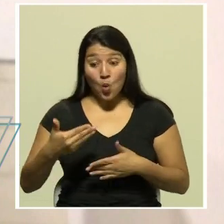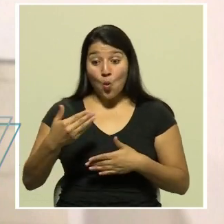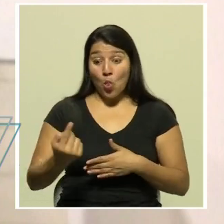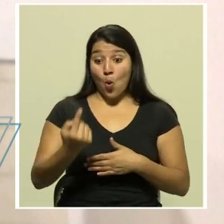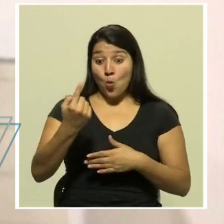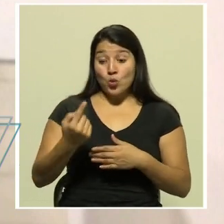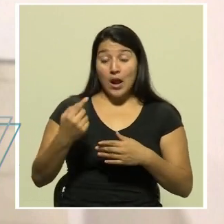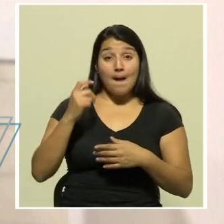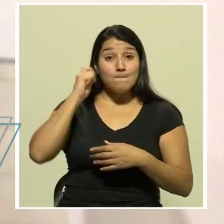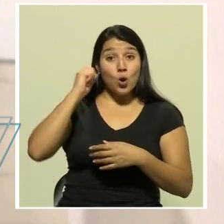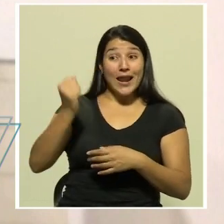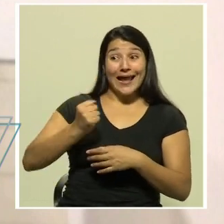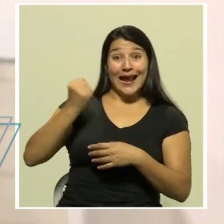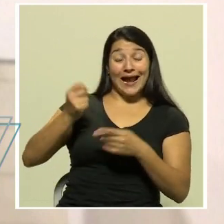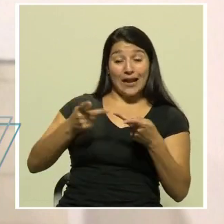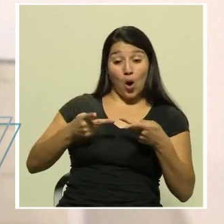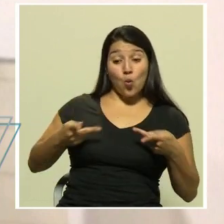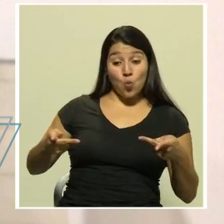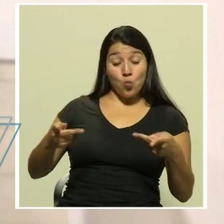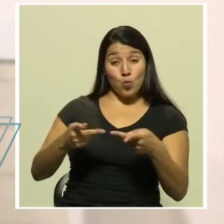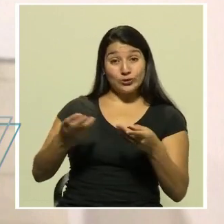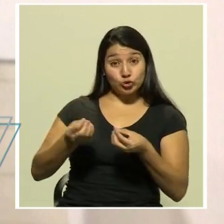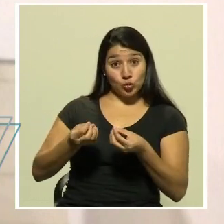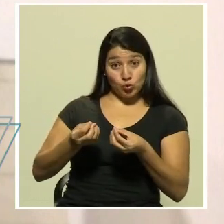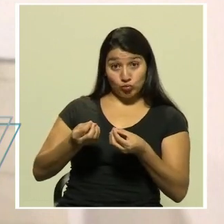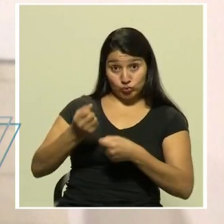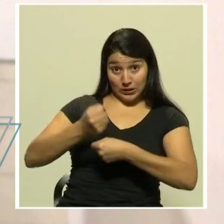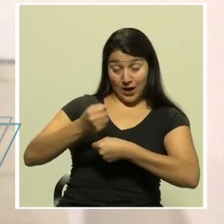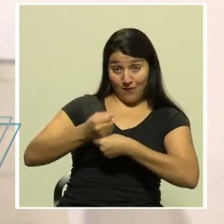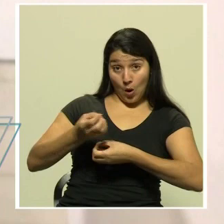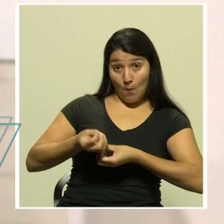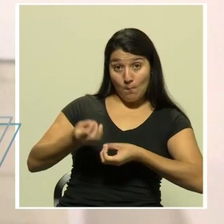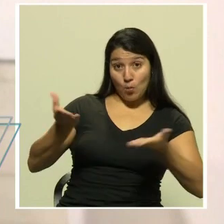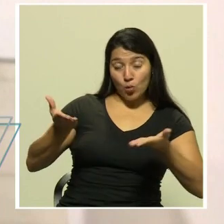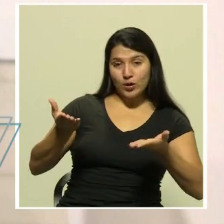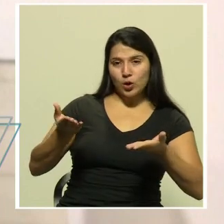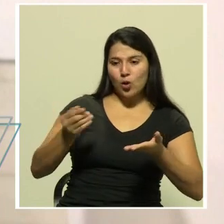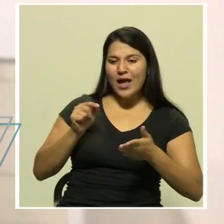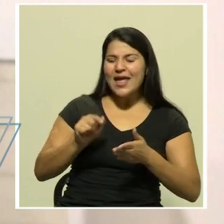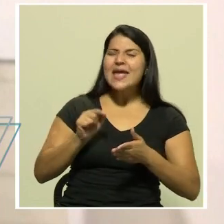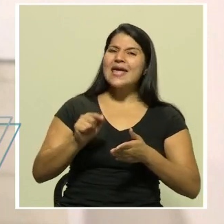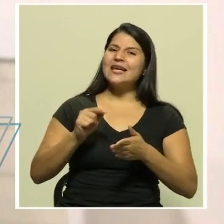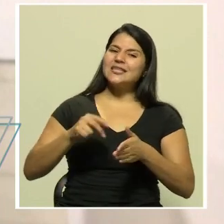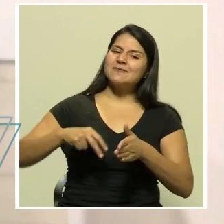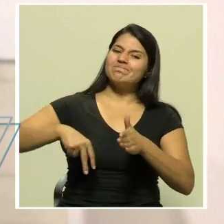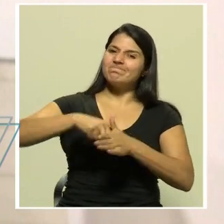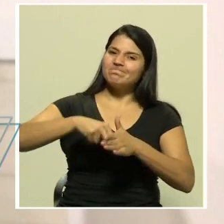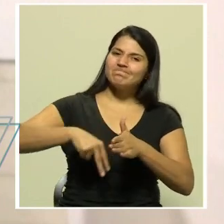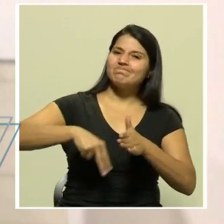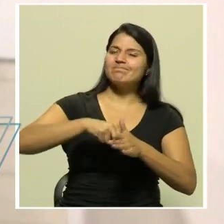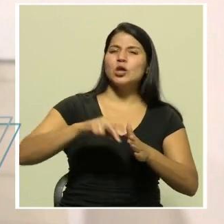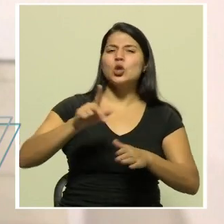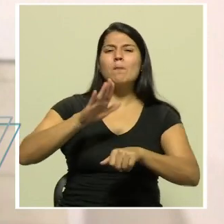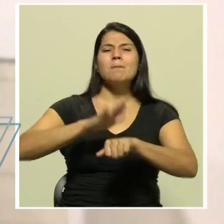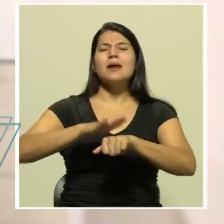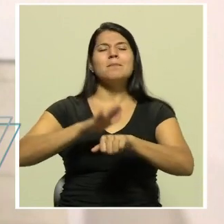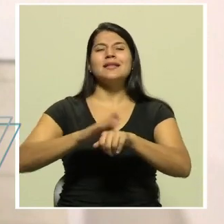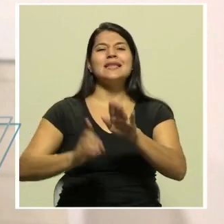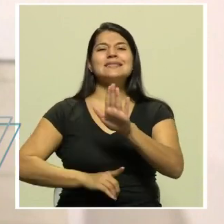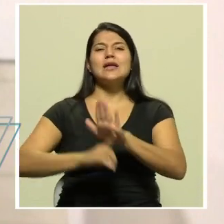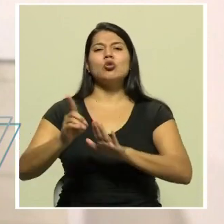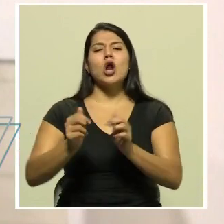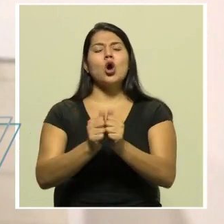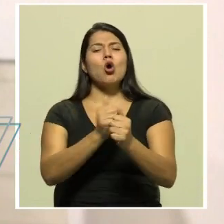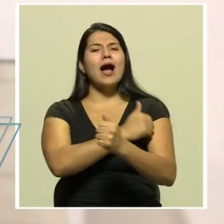público tienen distintos mecanismos que les impiden desarrollar con total autoridad y seguridad los espacios en los